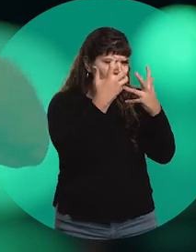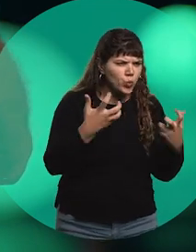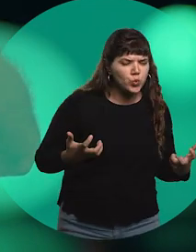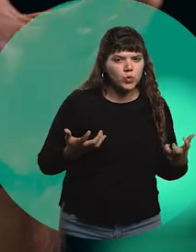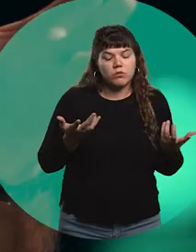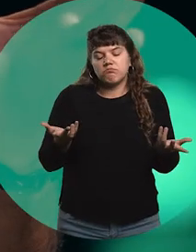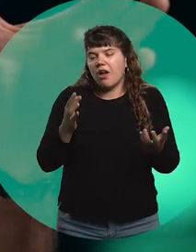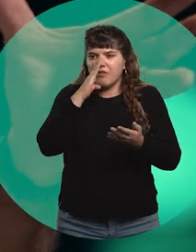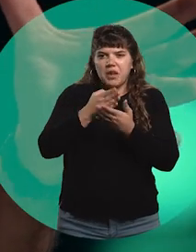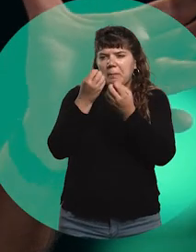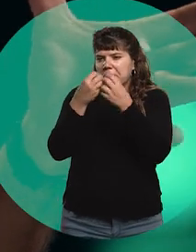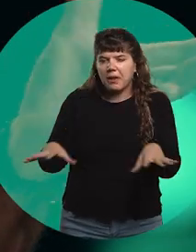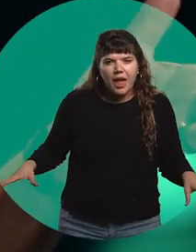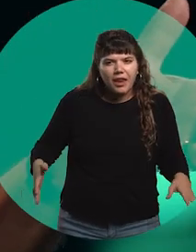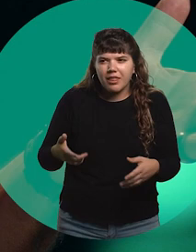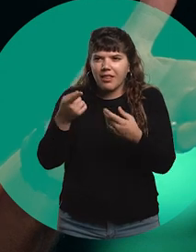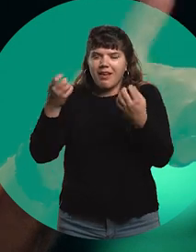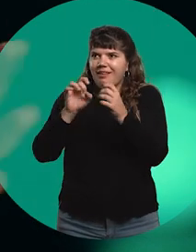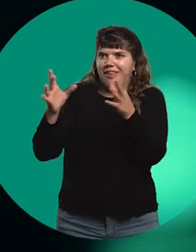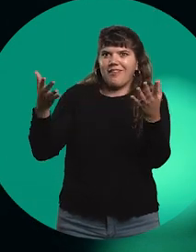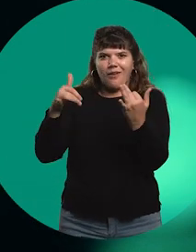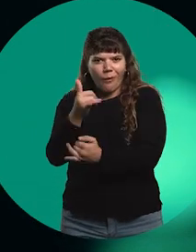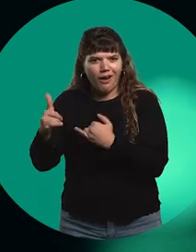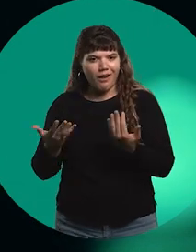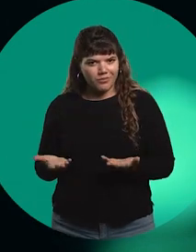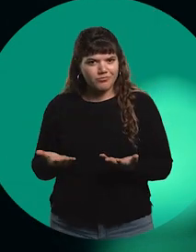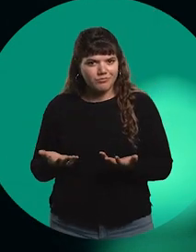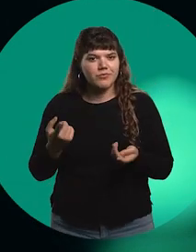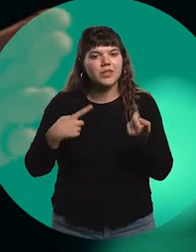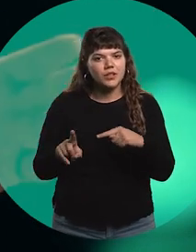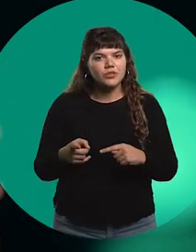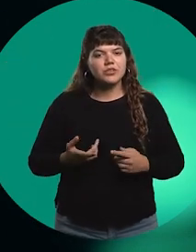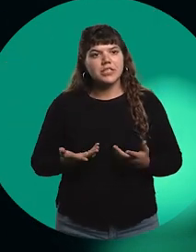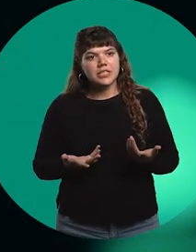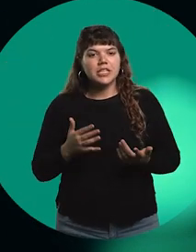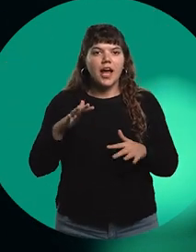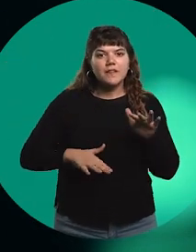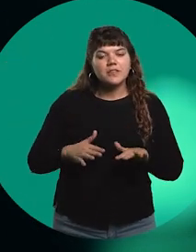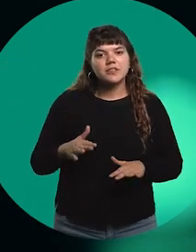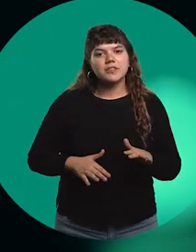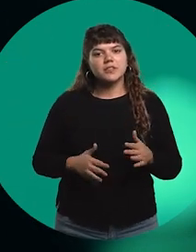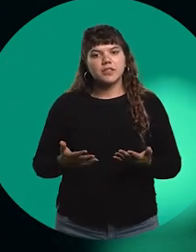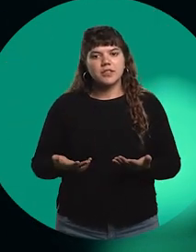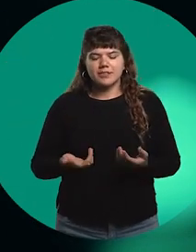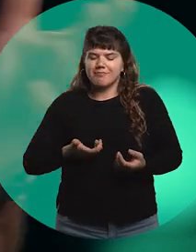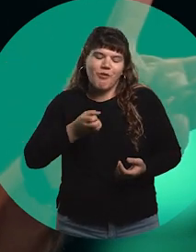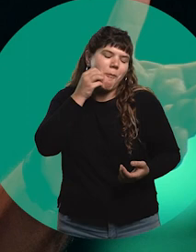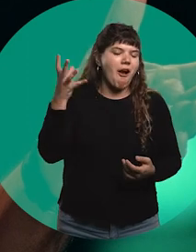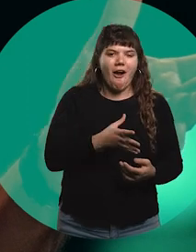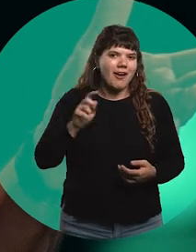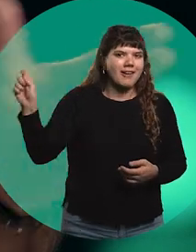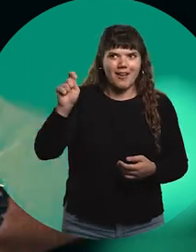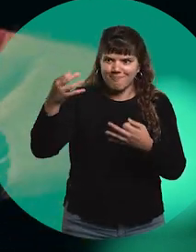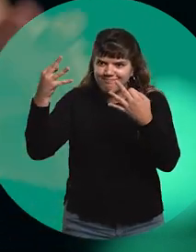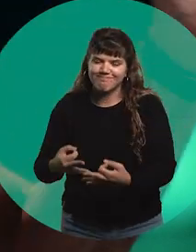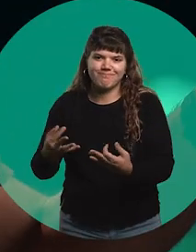deja de tener esa magia que tiene la libertad del juego. Entonces, a veces, este, no hay nada mejor que un buen recreo,